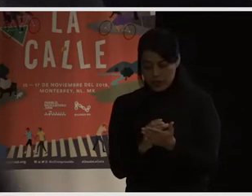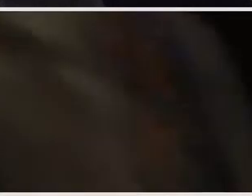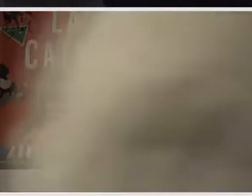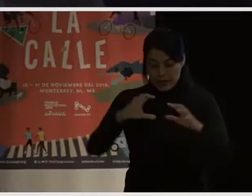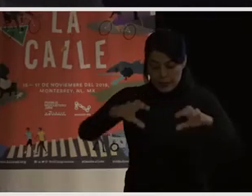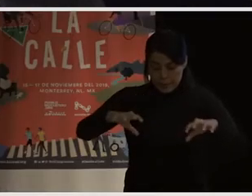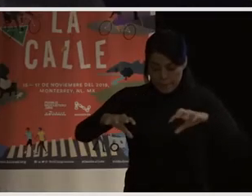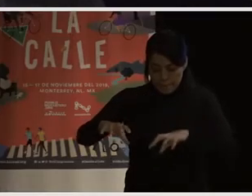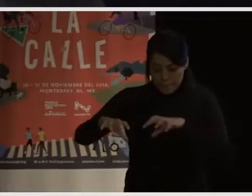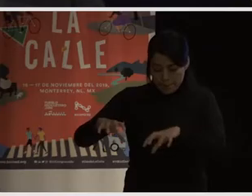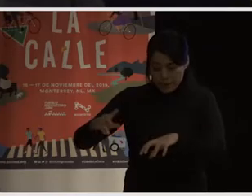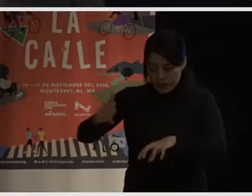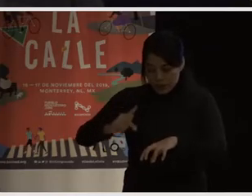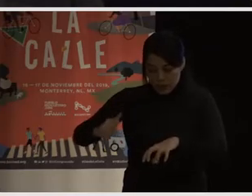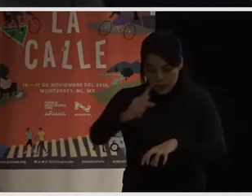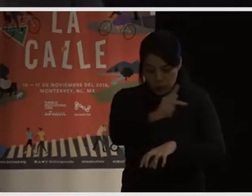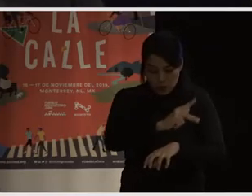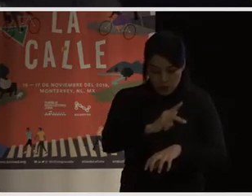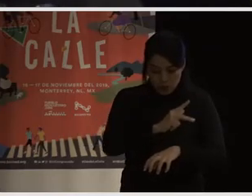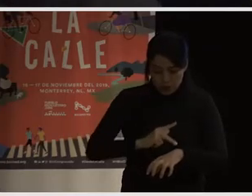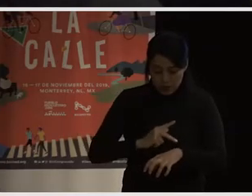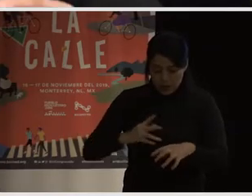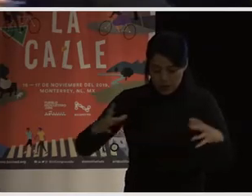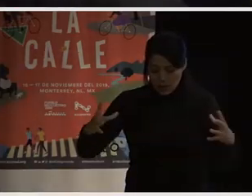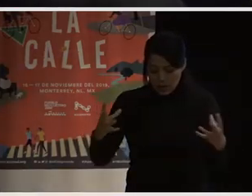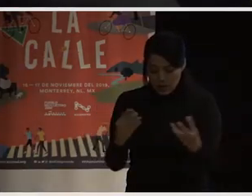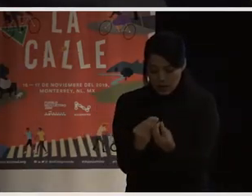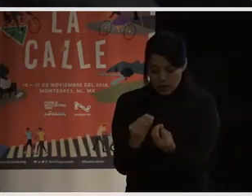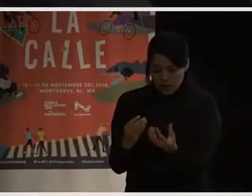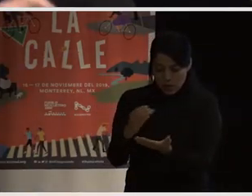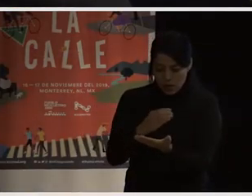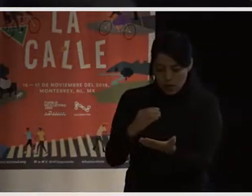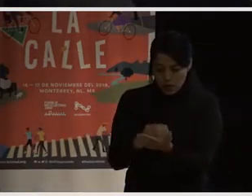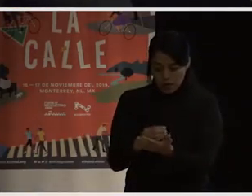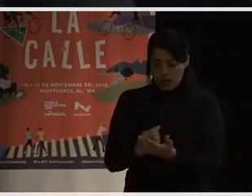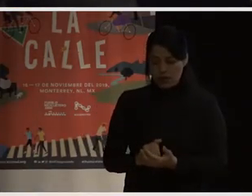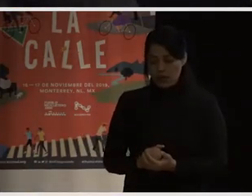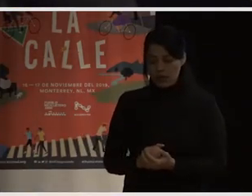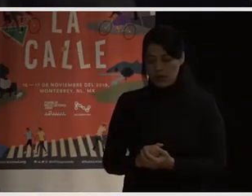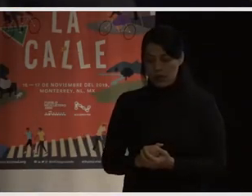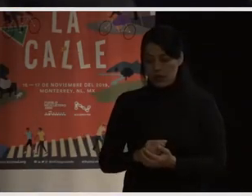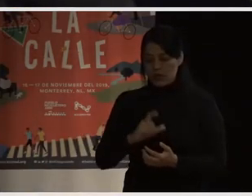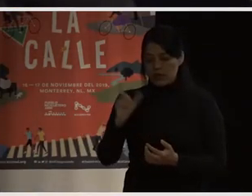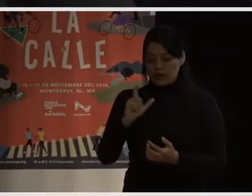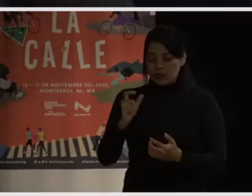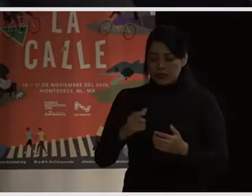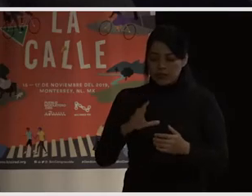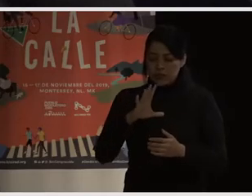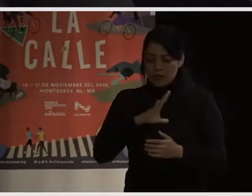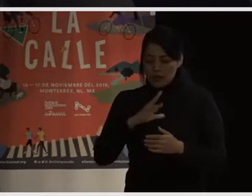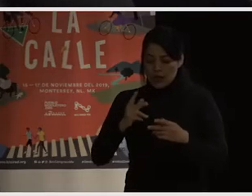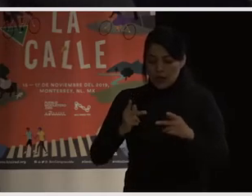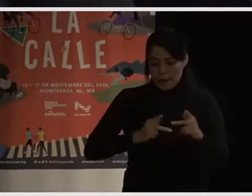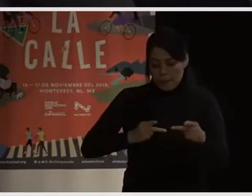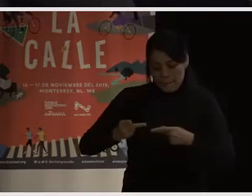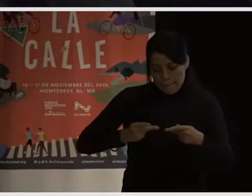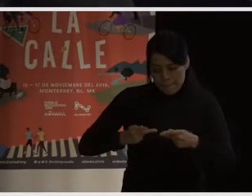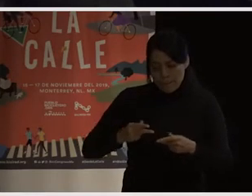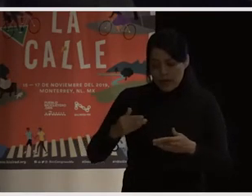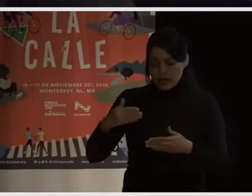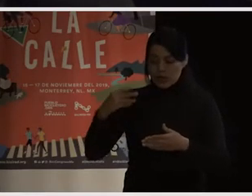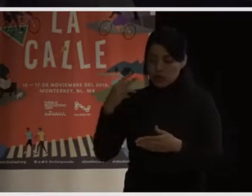genera la generación de limpio plano y cuando se forma el imeplan es desde el año 2009 que es el instituto